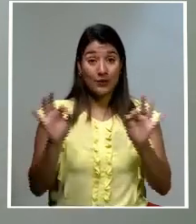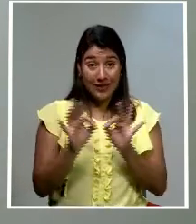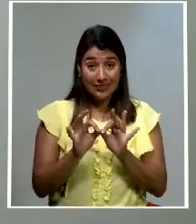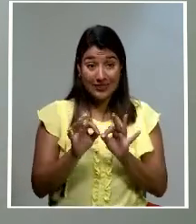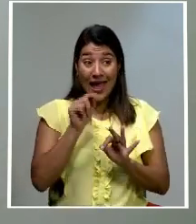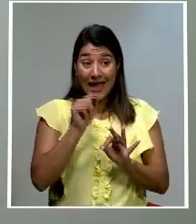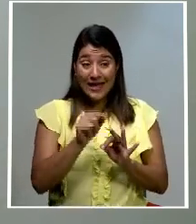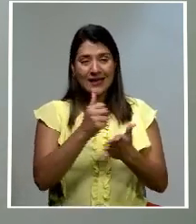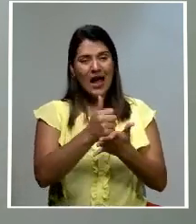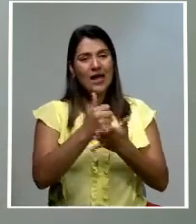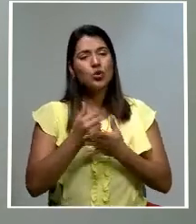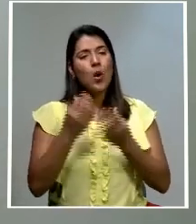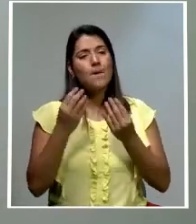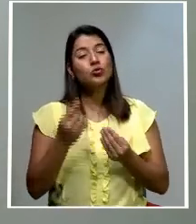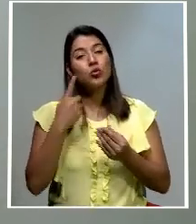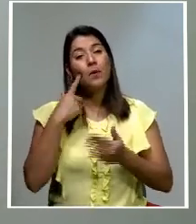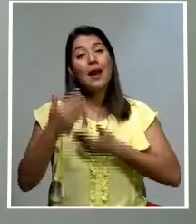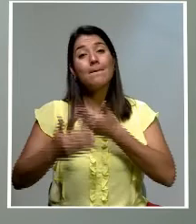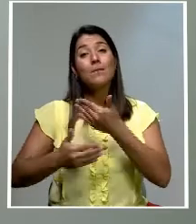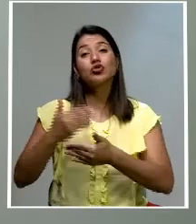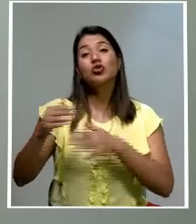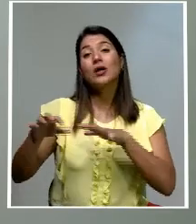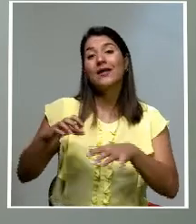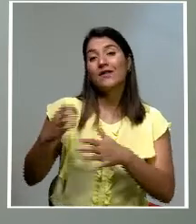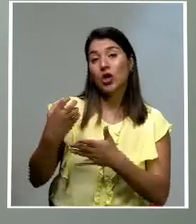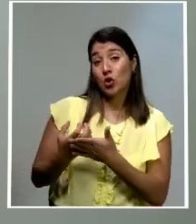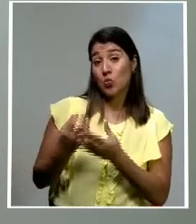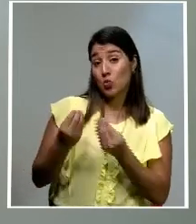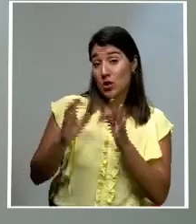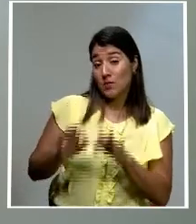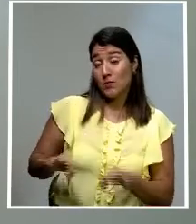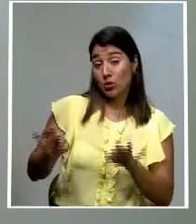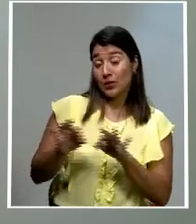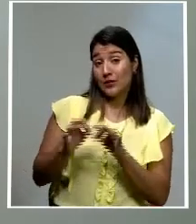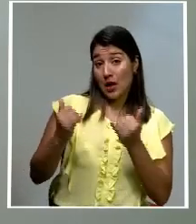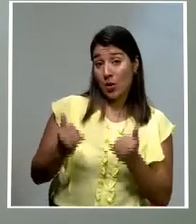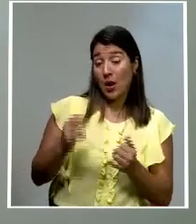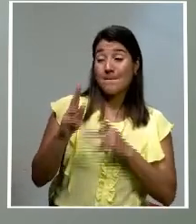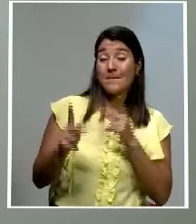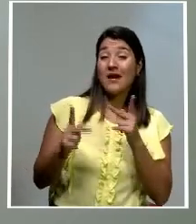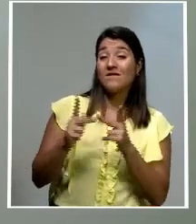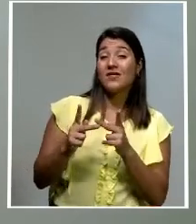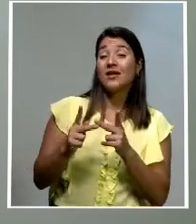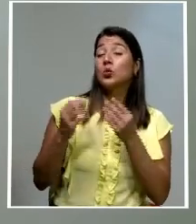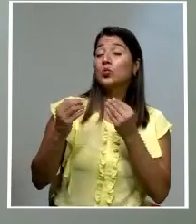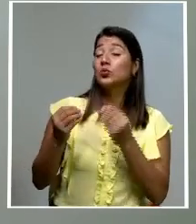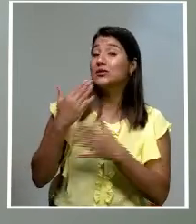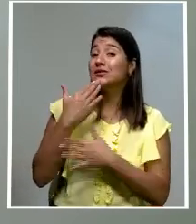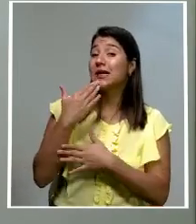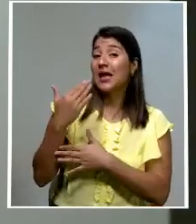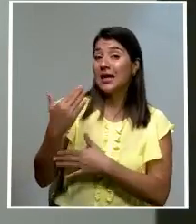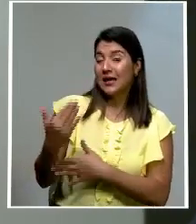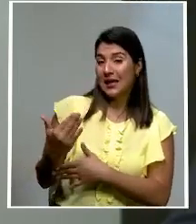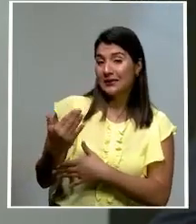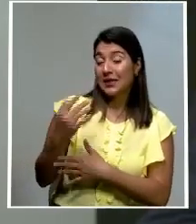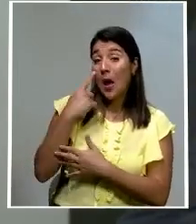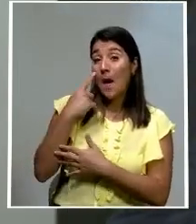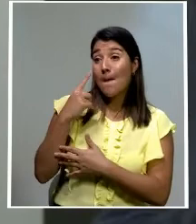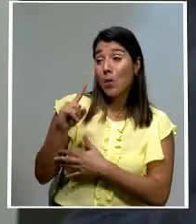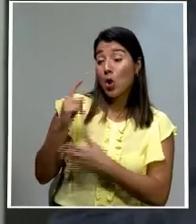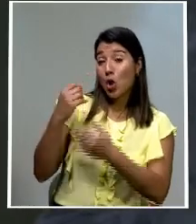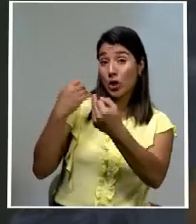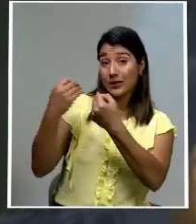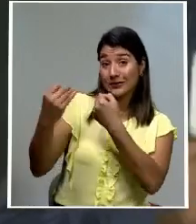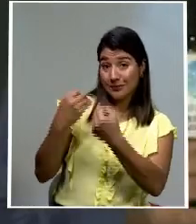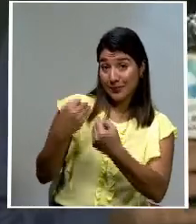ayudar mucho en ese proceso de reactivación que es tan importante en este momento. Perfecto, don Elian, muchísimas gracias por pues ampliarnos